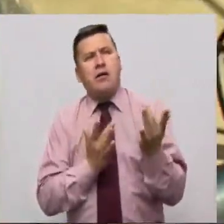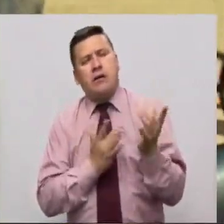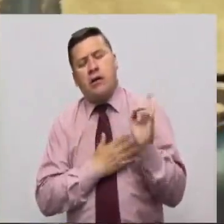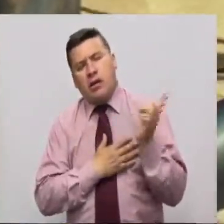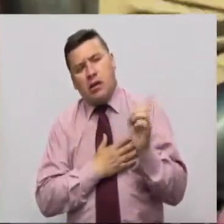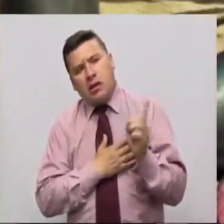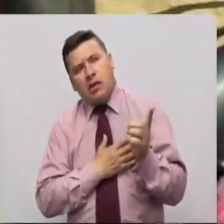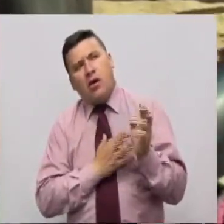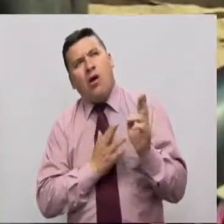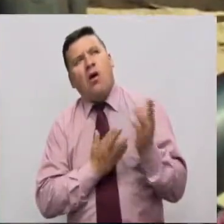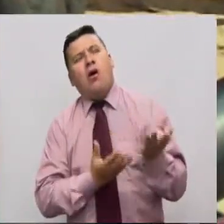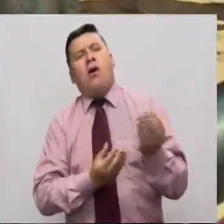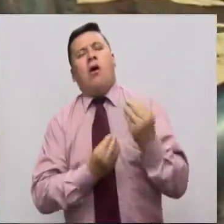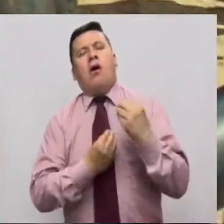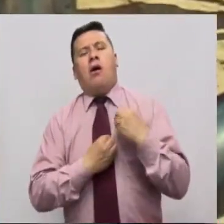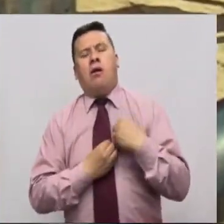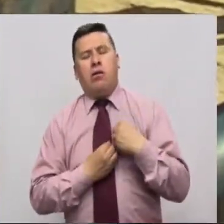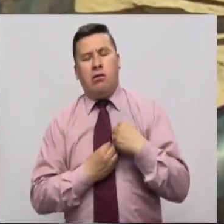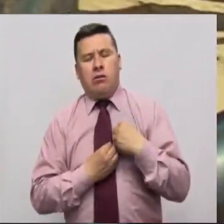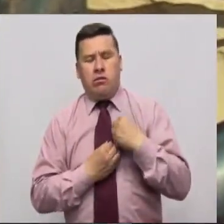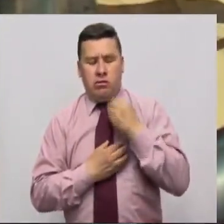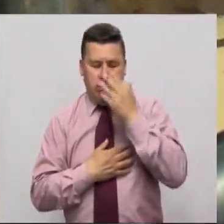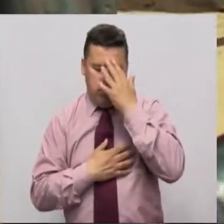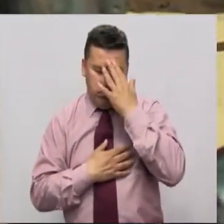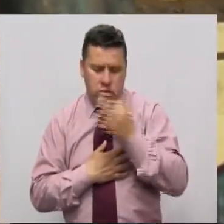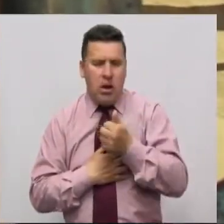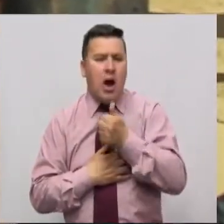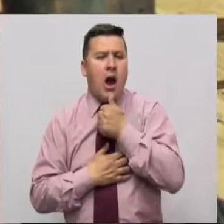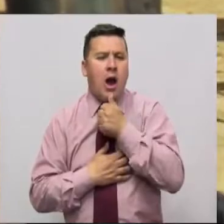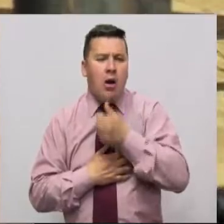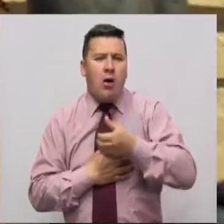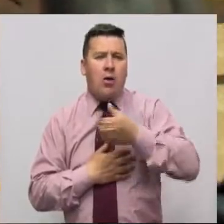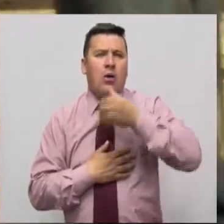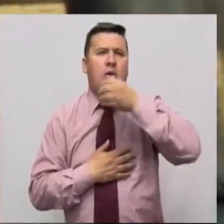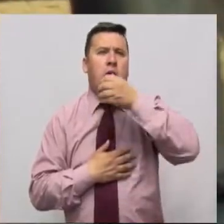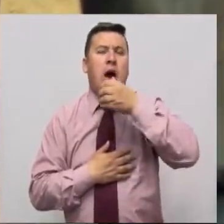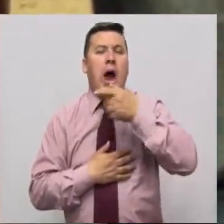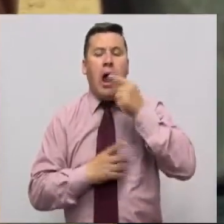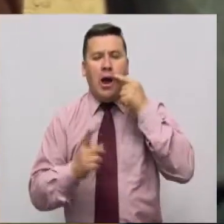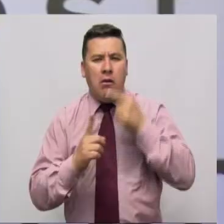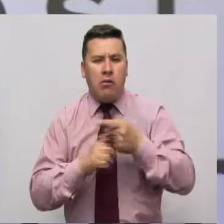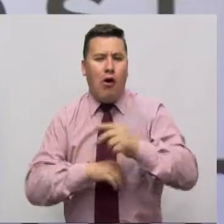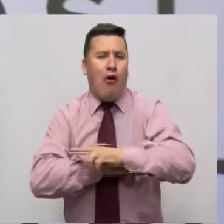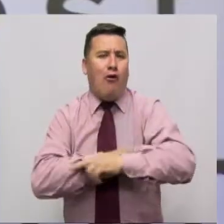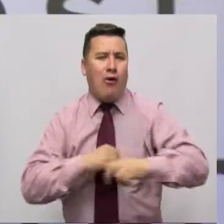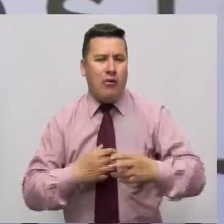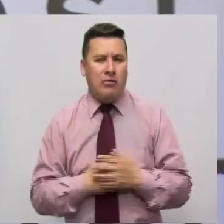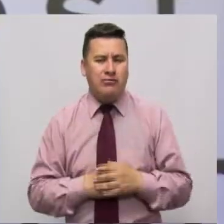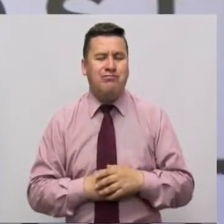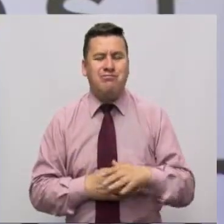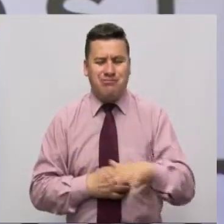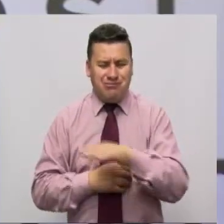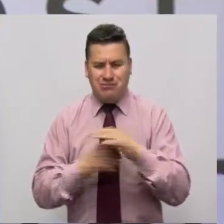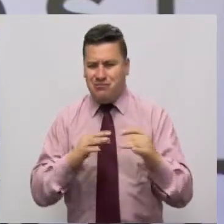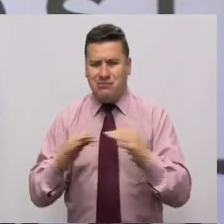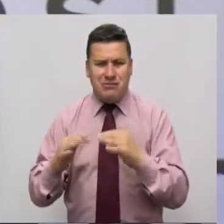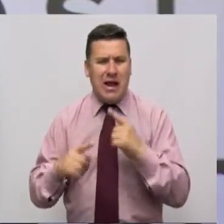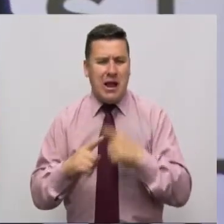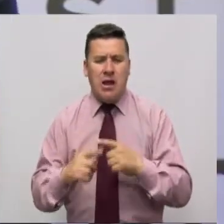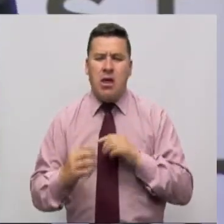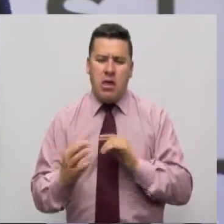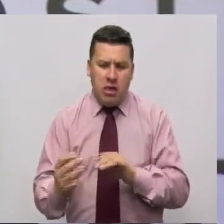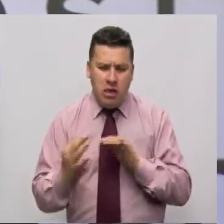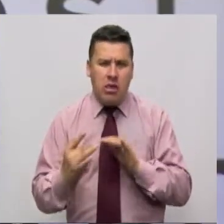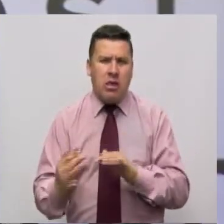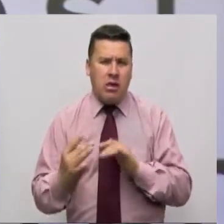hace décadas que les llegue una gota de agua apta para beber. Así como la guerra